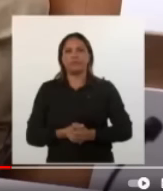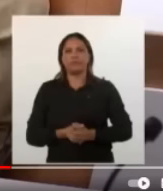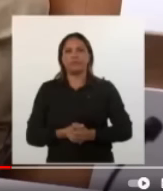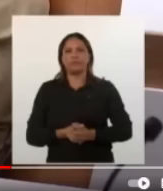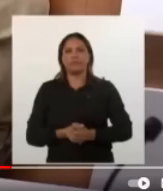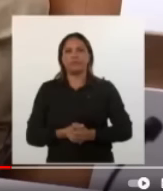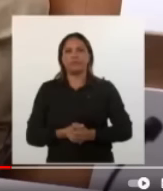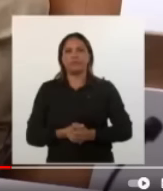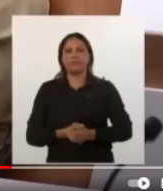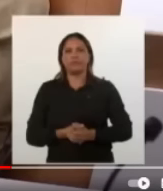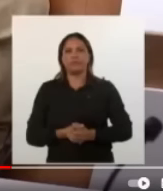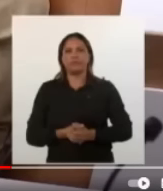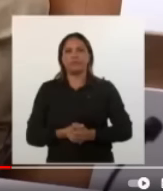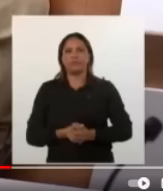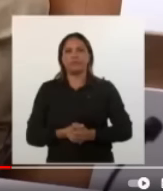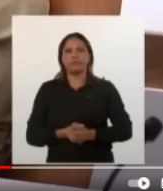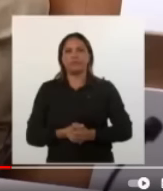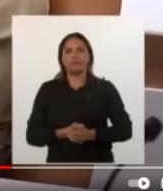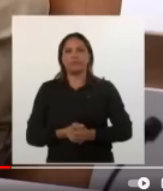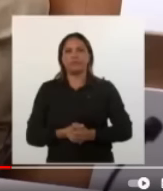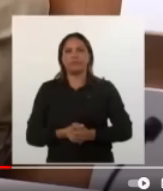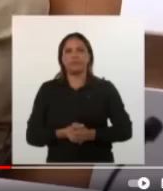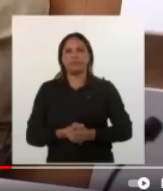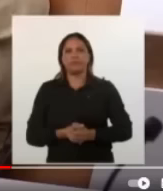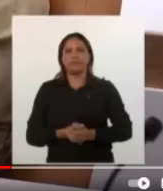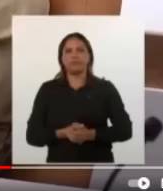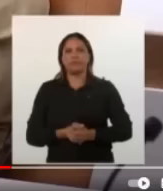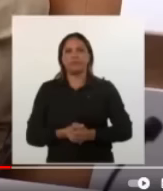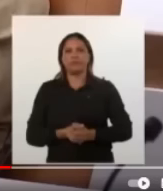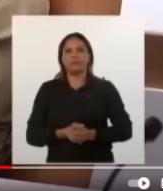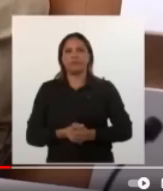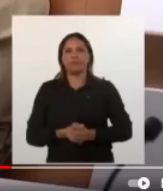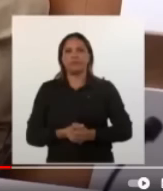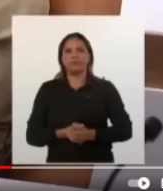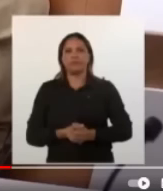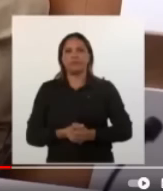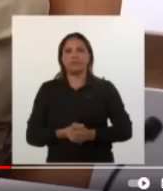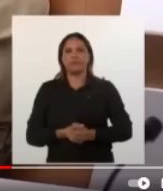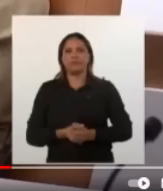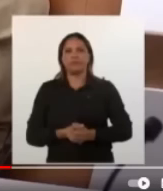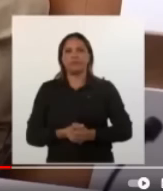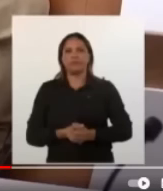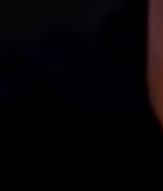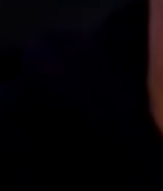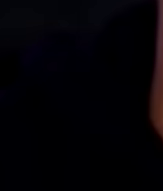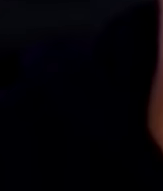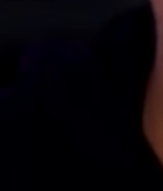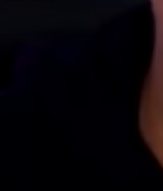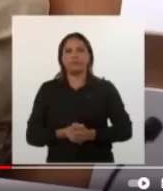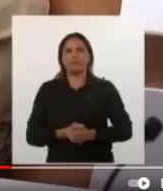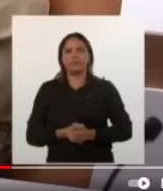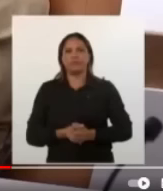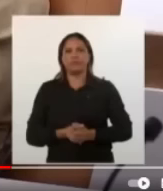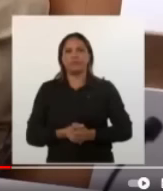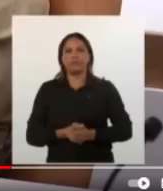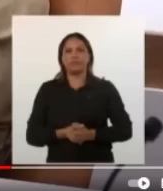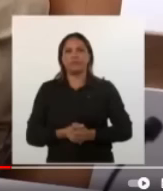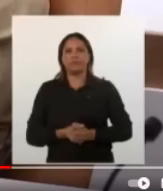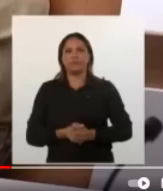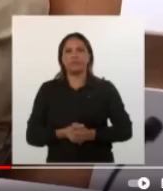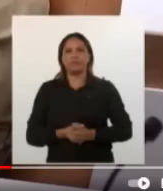significa derrumbe a corto plazo tú sabes como deben estar robando cemento ahí esa Torre en cualquier momento se cae ahora tú no